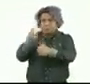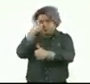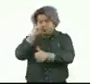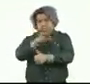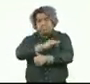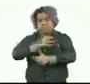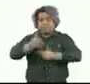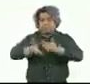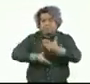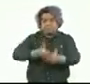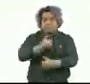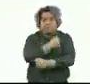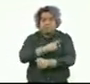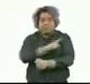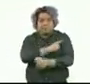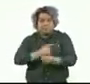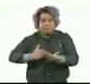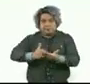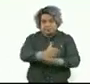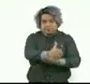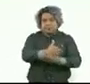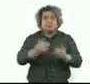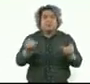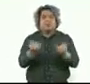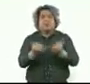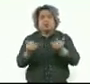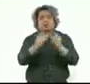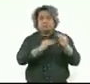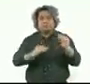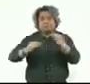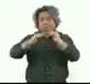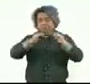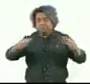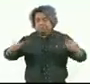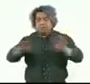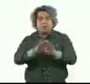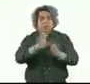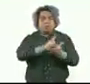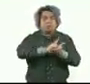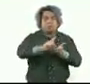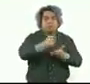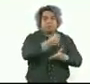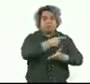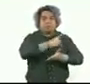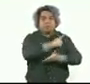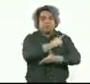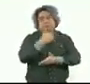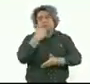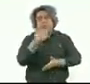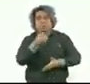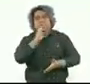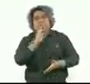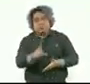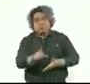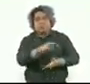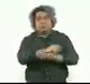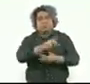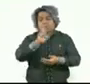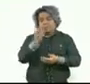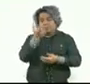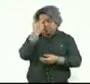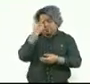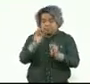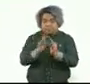servicios, y sobre todo en la perspectiva de garantía del derecho a la salud. Es muy importante